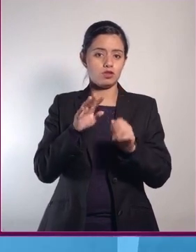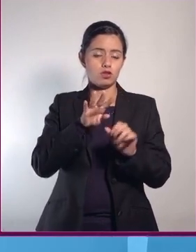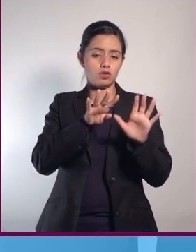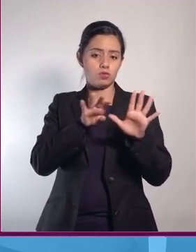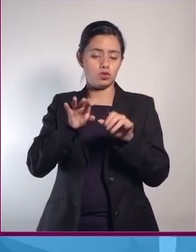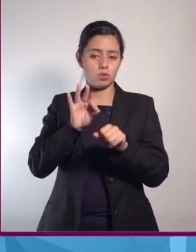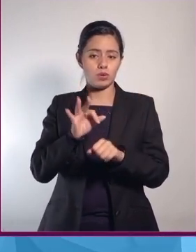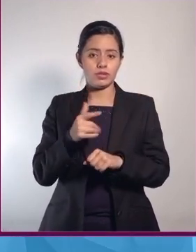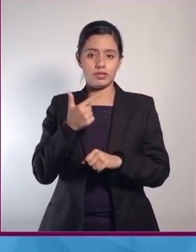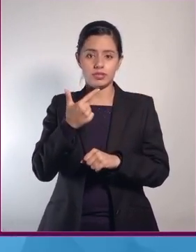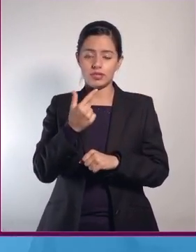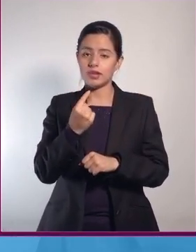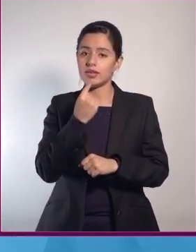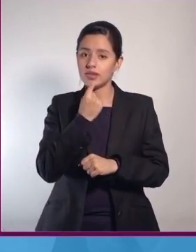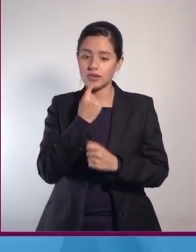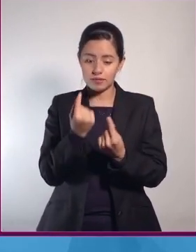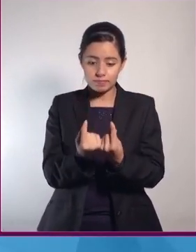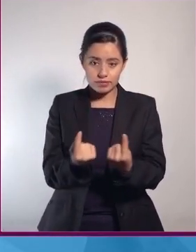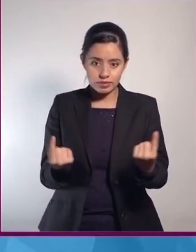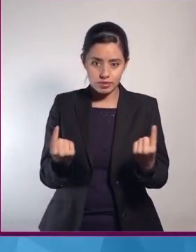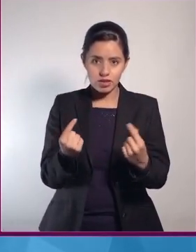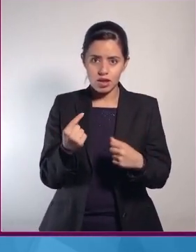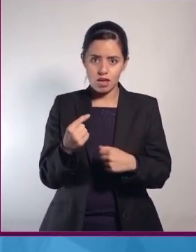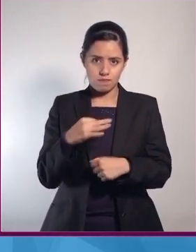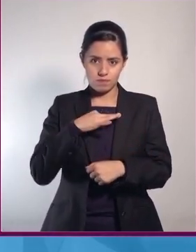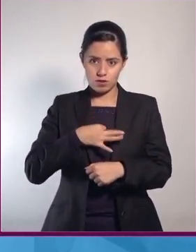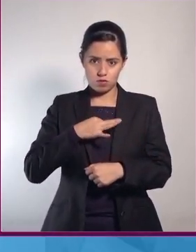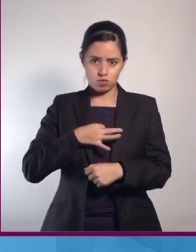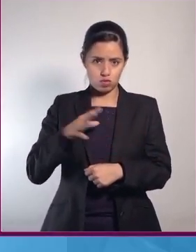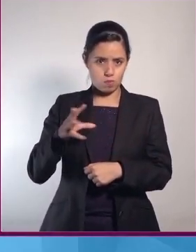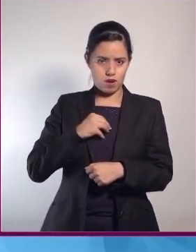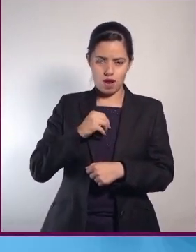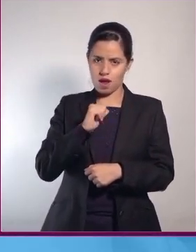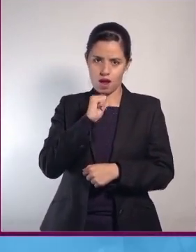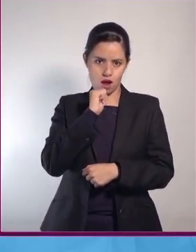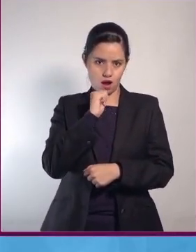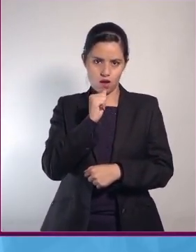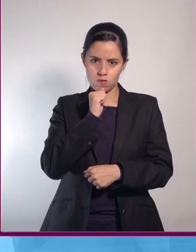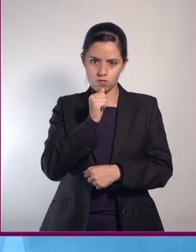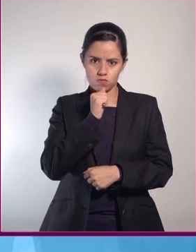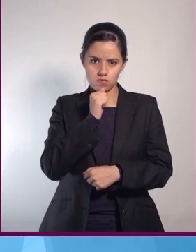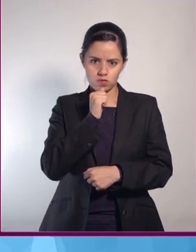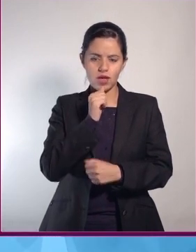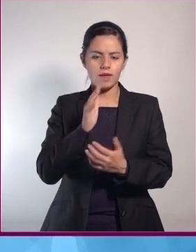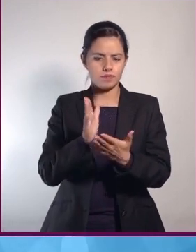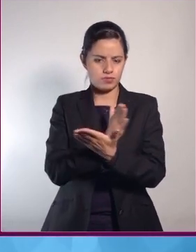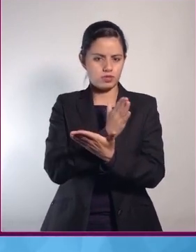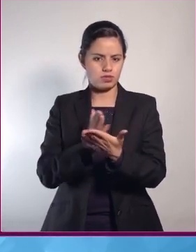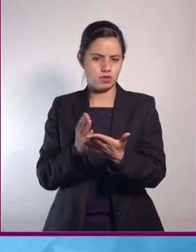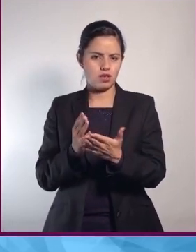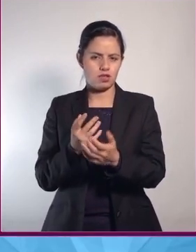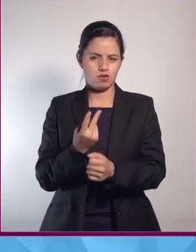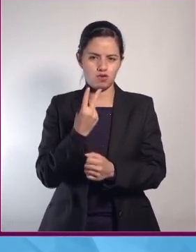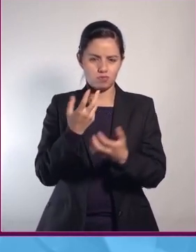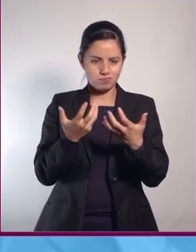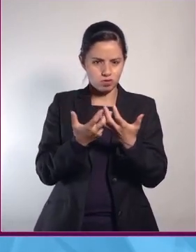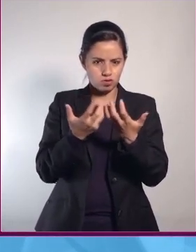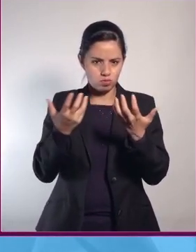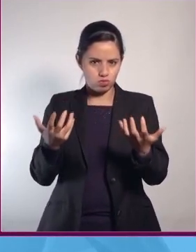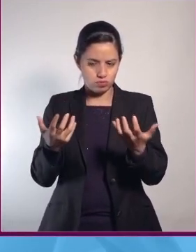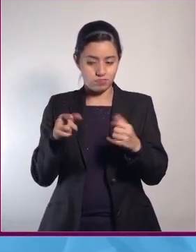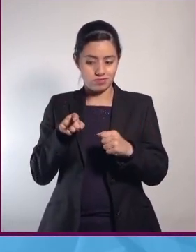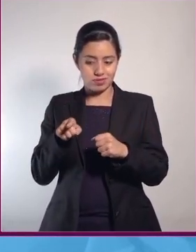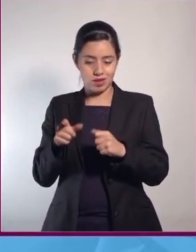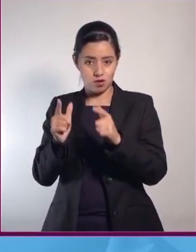16.947 niñas que no estaban infectadas con el VPH se dividieron aleatoriamente en dos grupos, uno que recibió la vacuna y